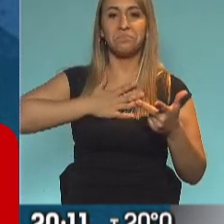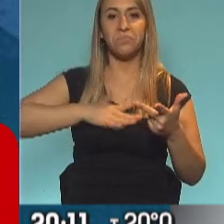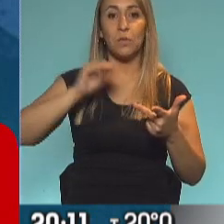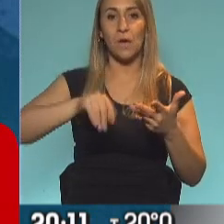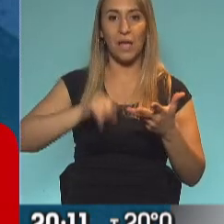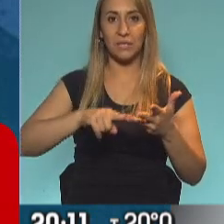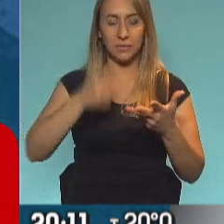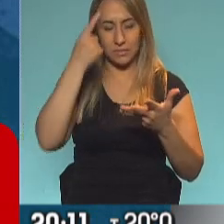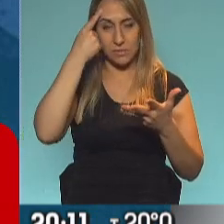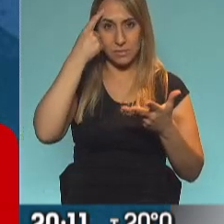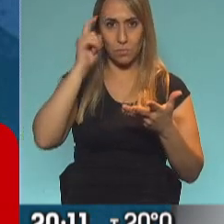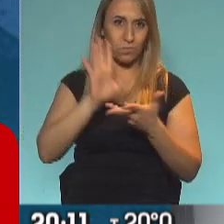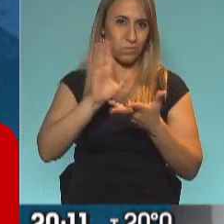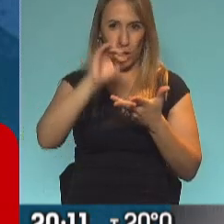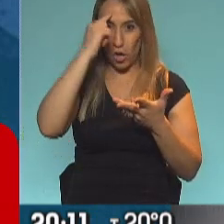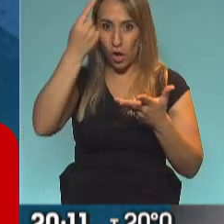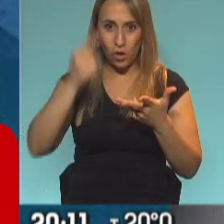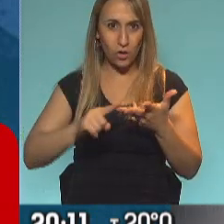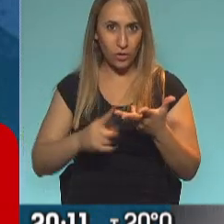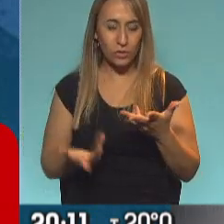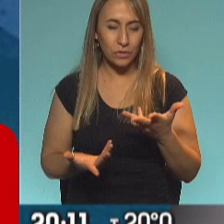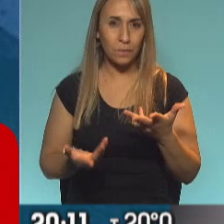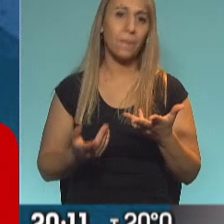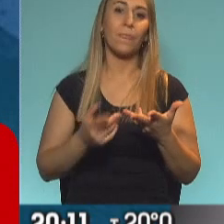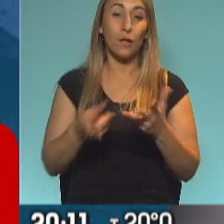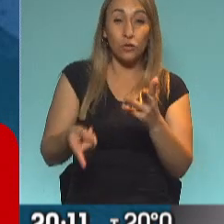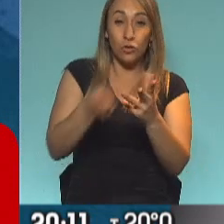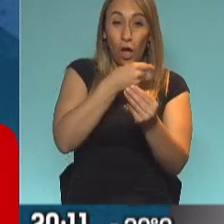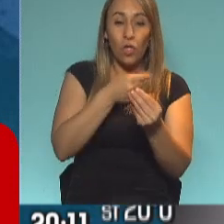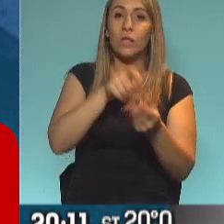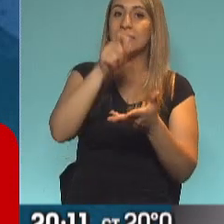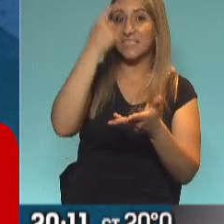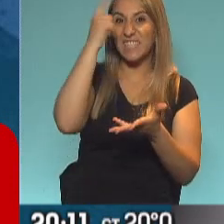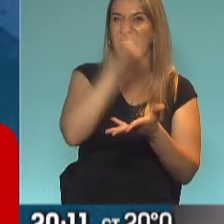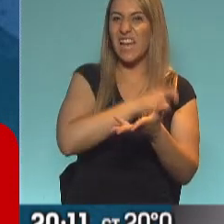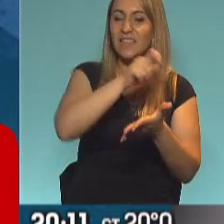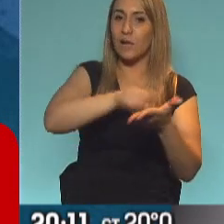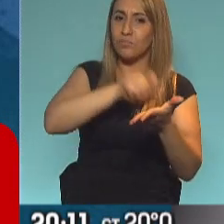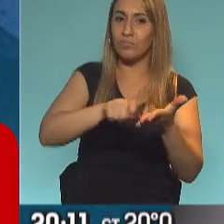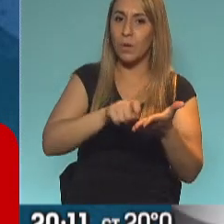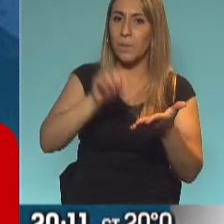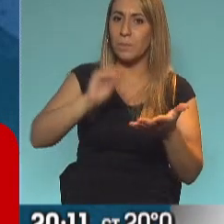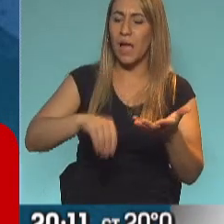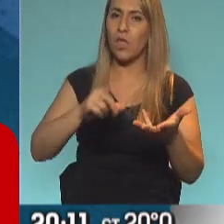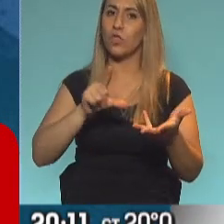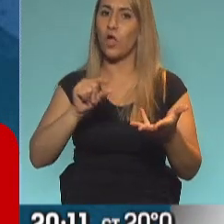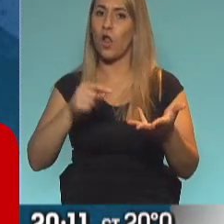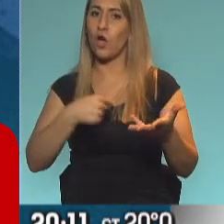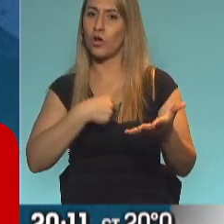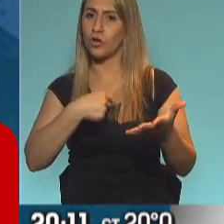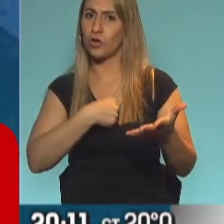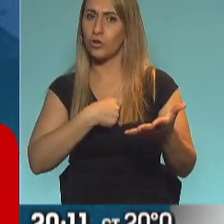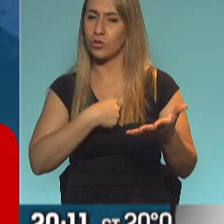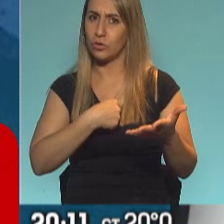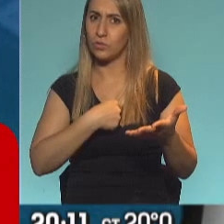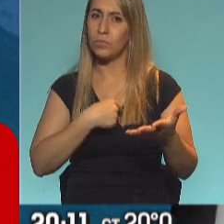estaba medicado para todo esto desde el punto de vista psiquiátrico. Pero además tenía una dolencia cardíaca. Hoy el médico, un funcionamiento muy